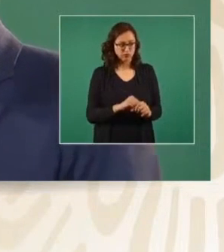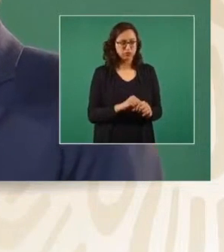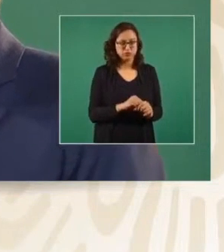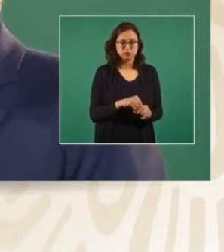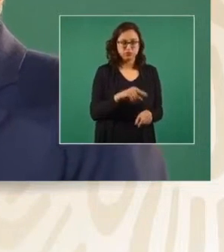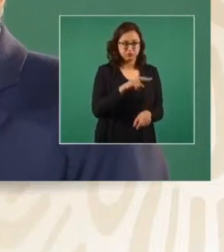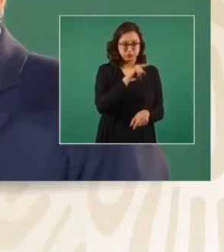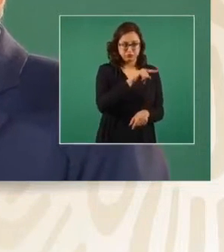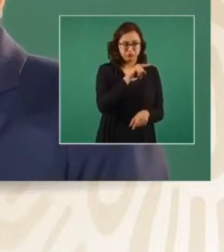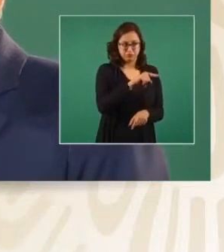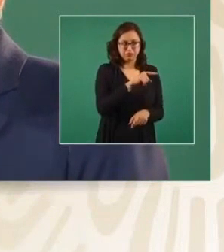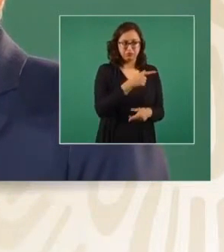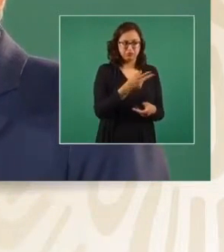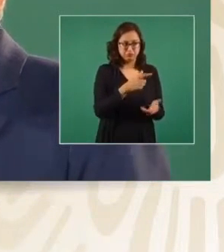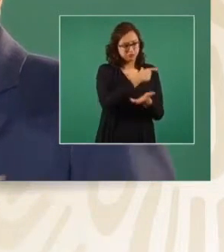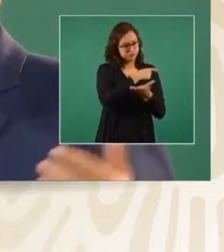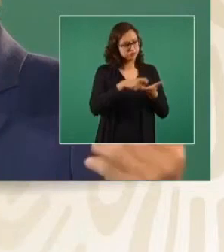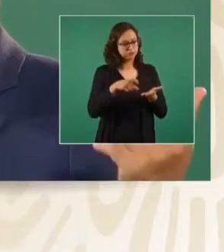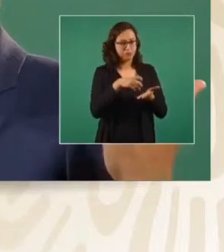requería.